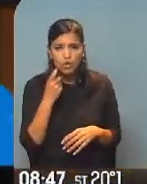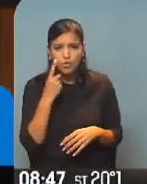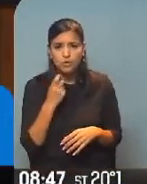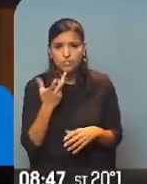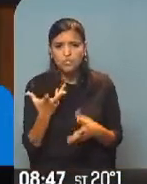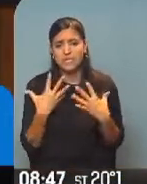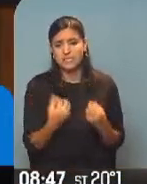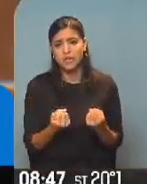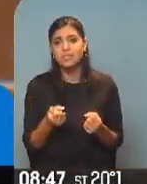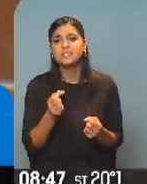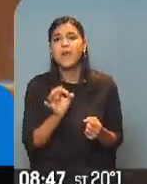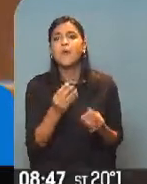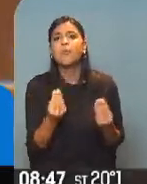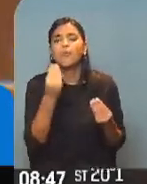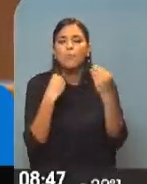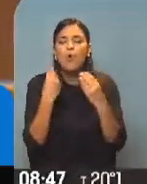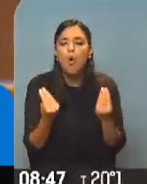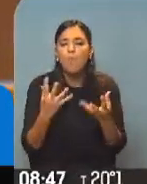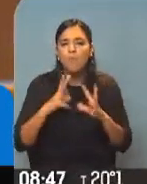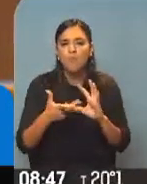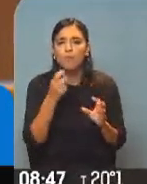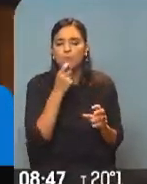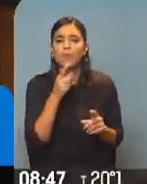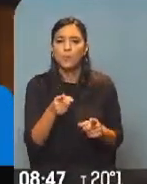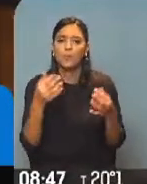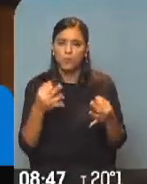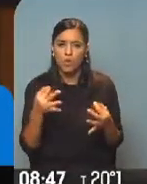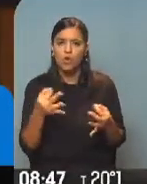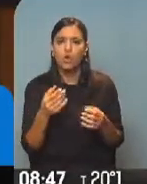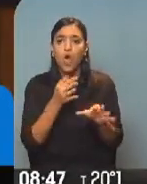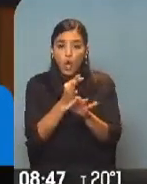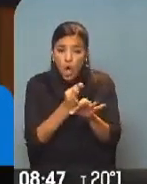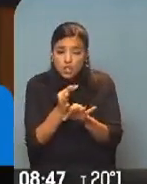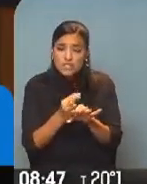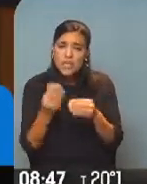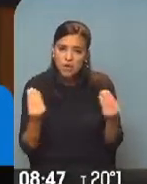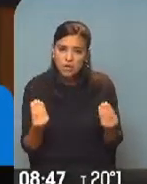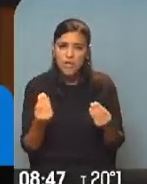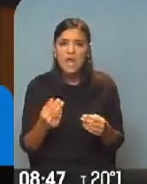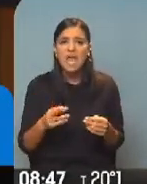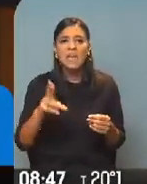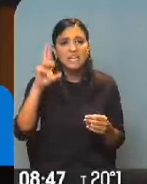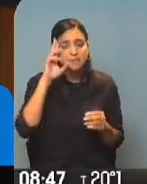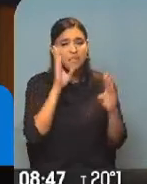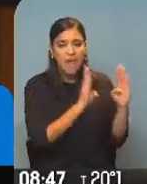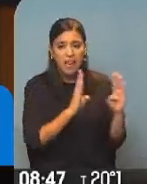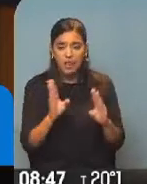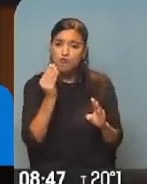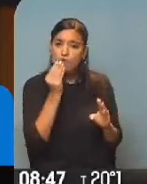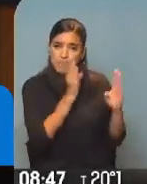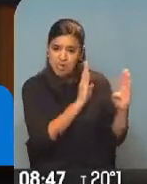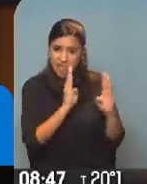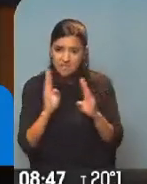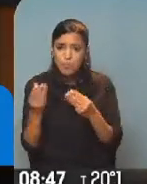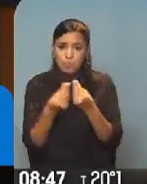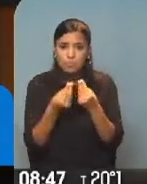pero cómo hacerlo de qué manera buena ejemplo tal cual los consejos son en realidad respetar todas las comidas y hay muchas